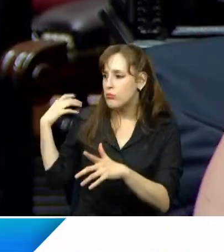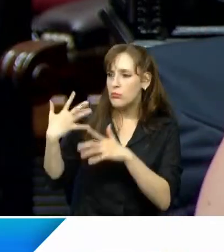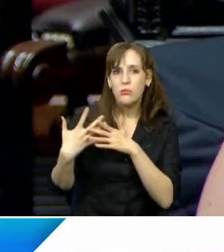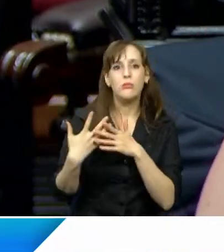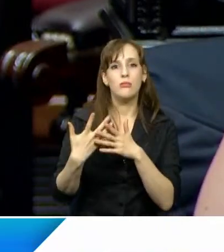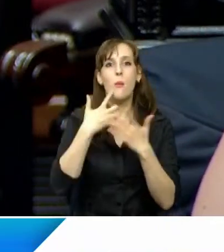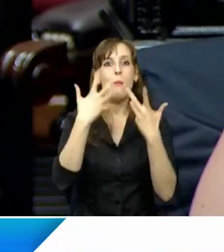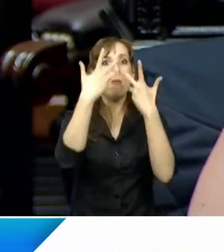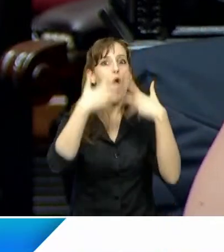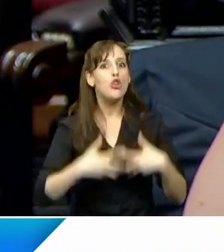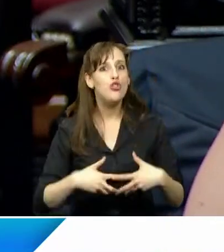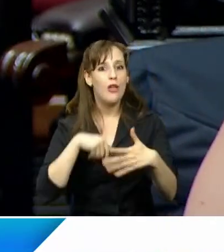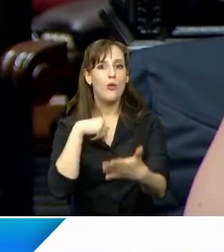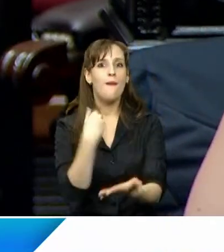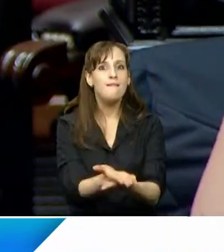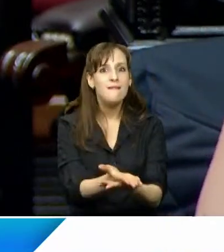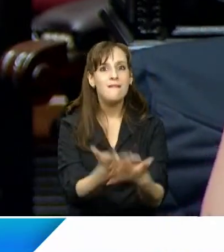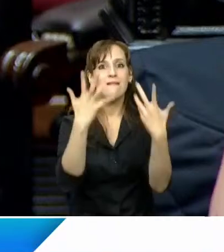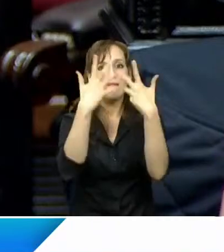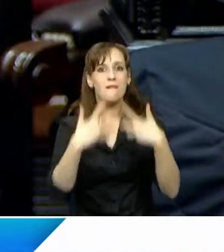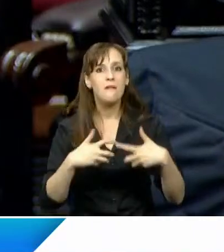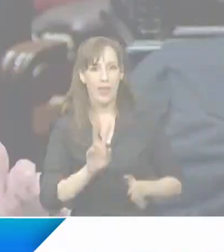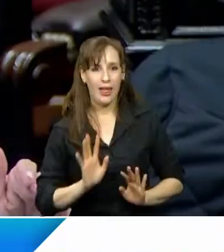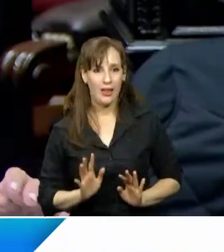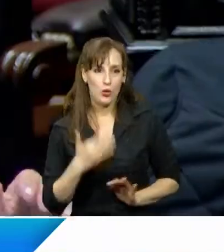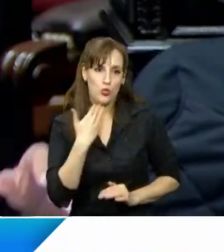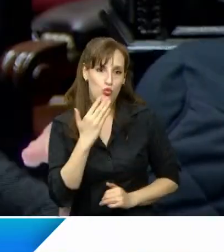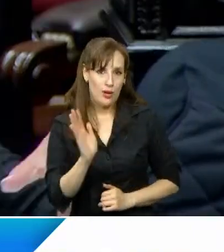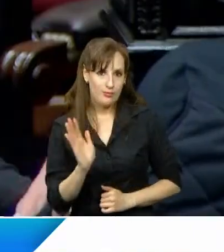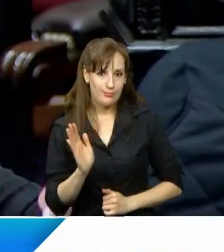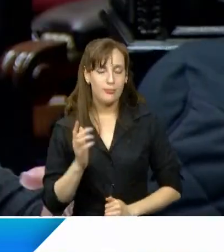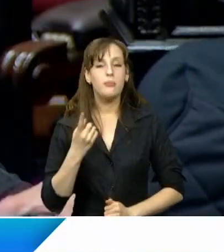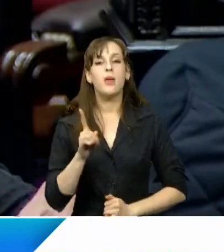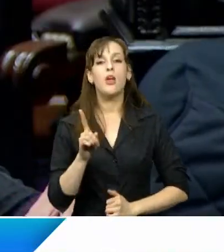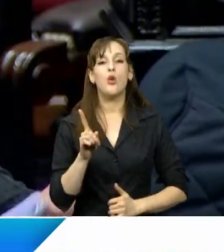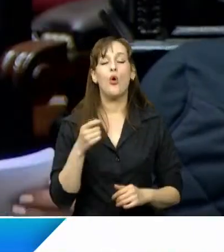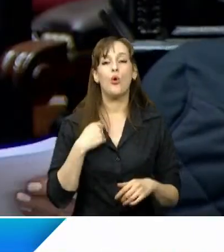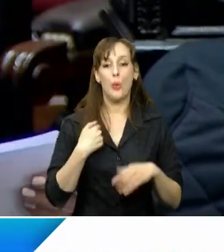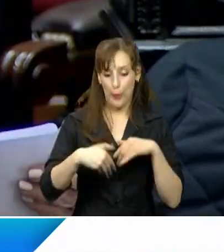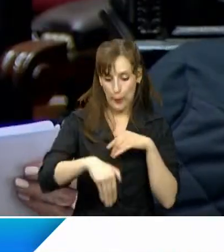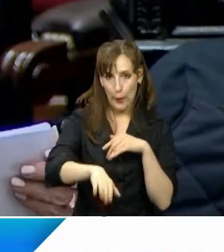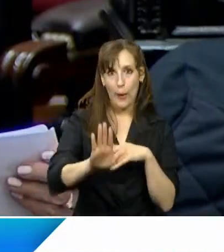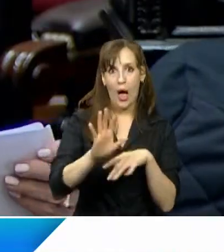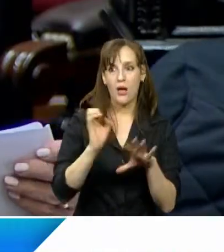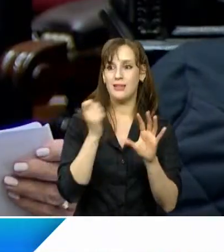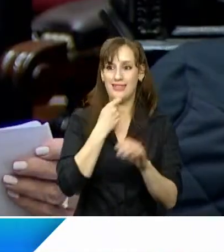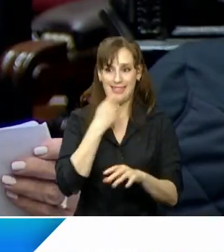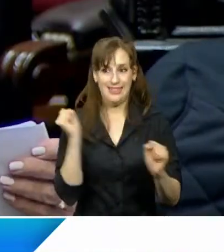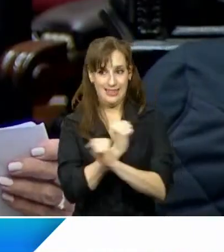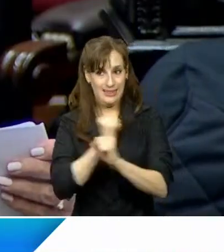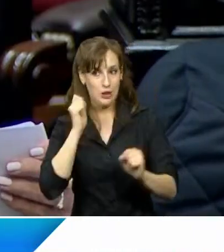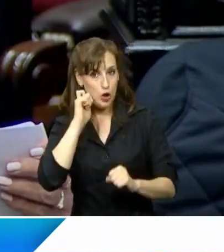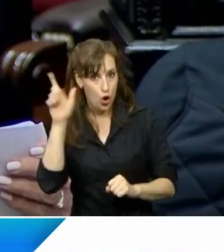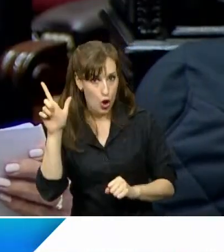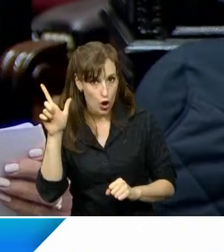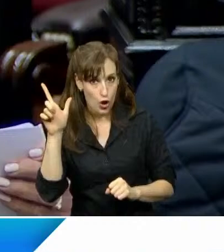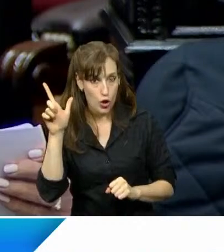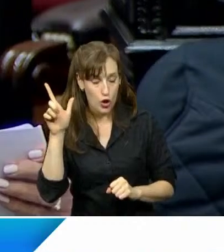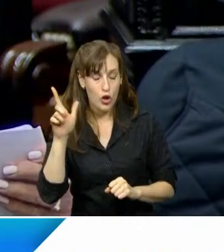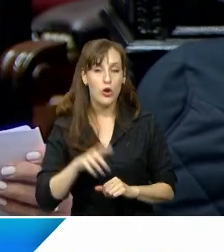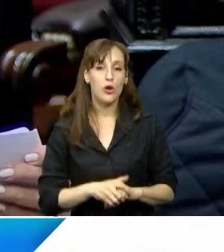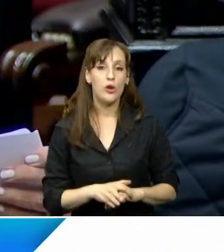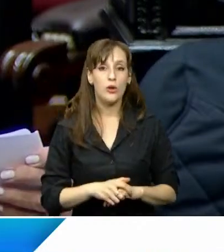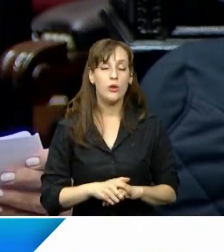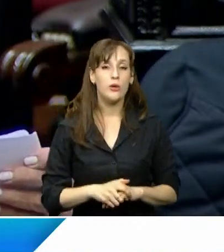nunca habían llegado a sancionarse ni a tener despacho. Esta media sanción permitirá avanzar con